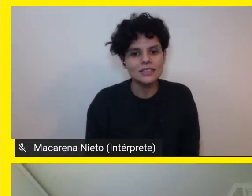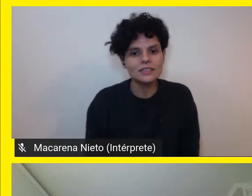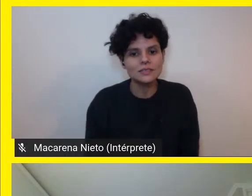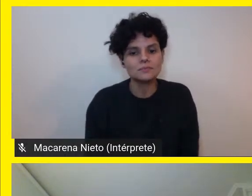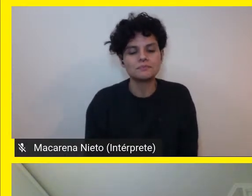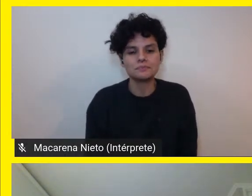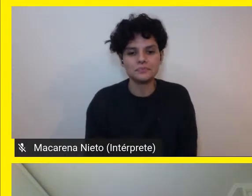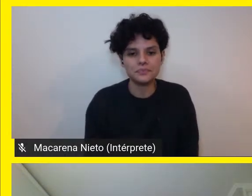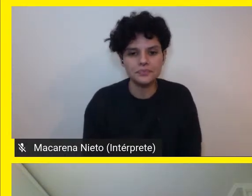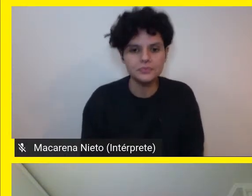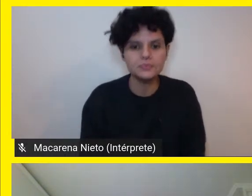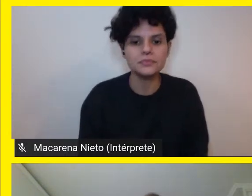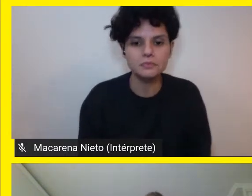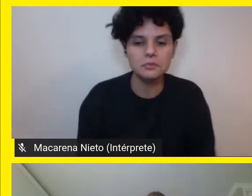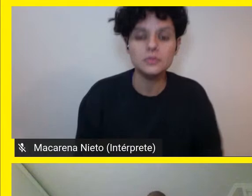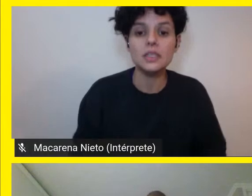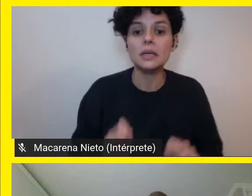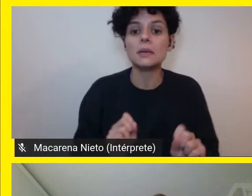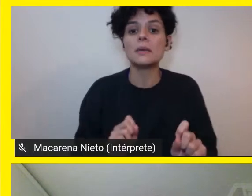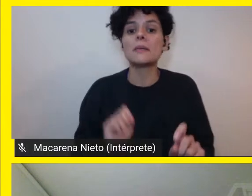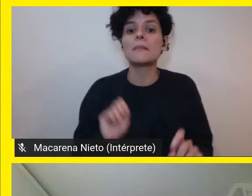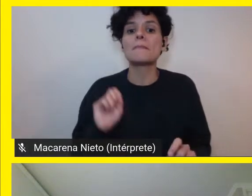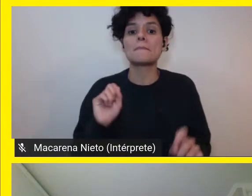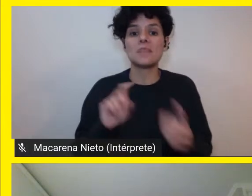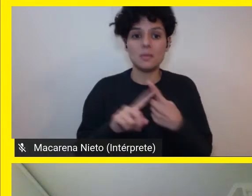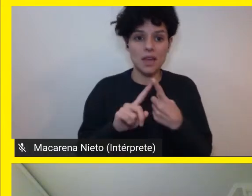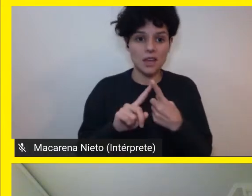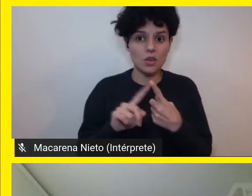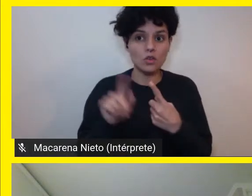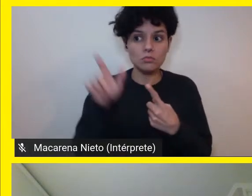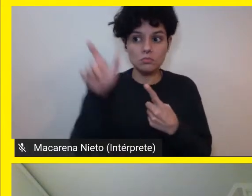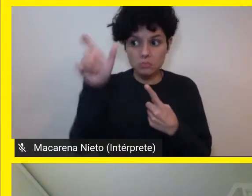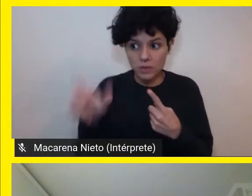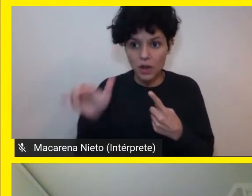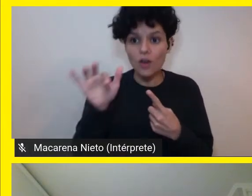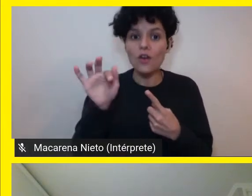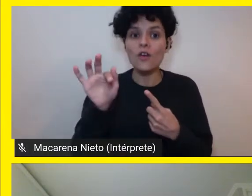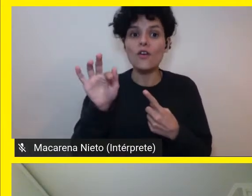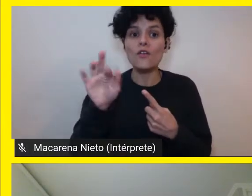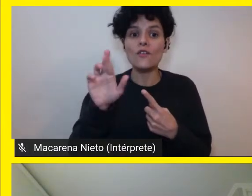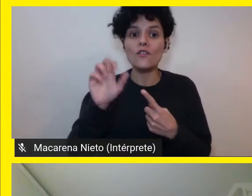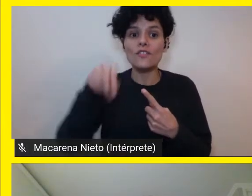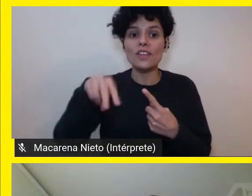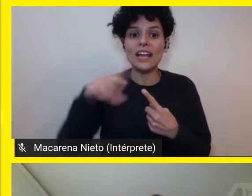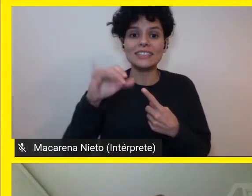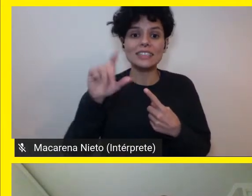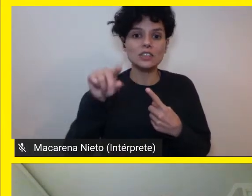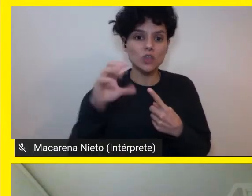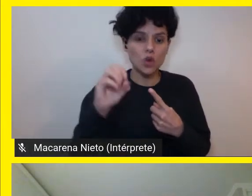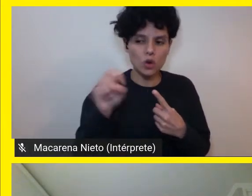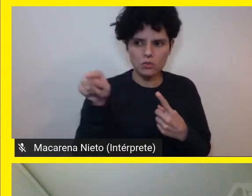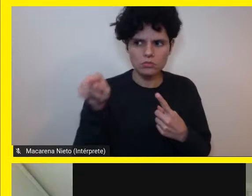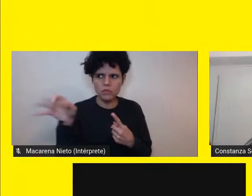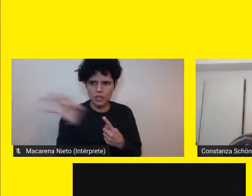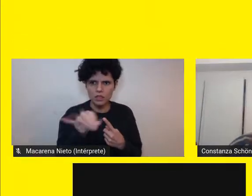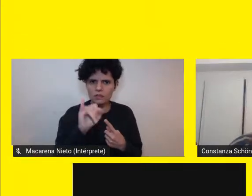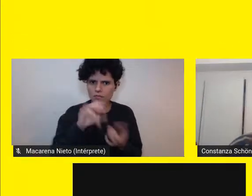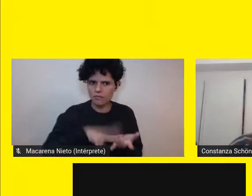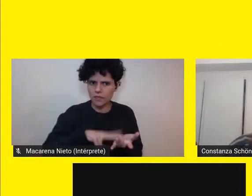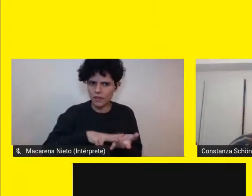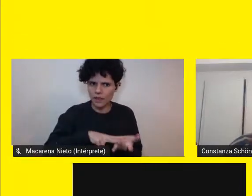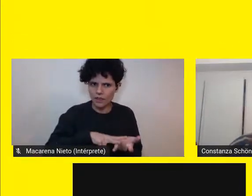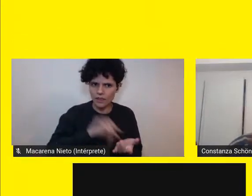primero, tal y como ha señalado Francisco, partiendo como desde lo más macro, digamos, lo que ha señalado Francisco, claramente,